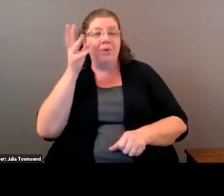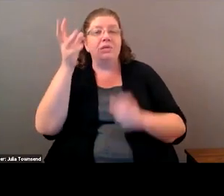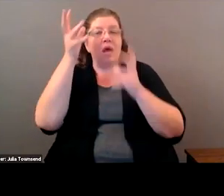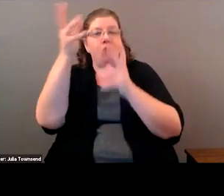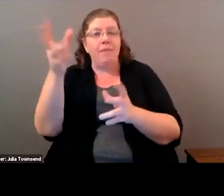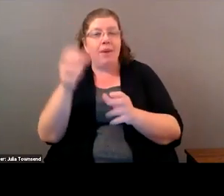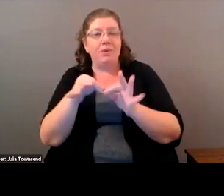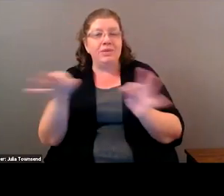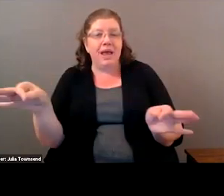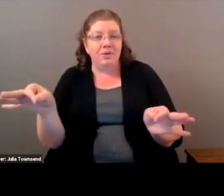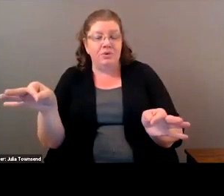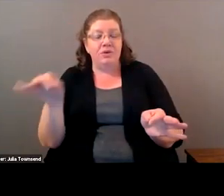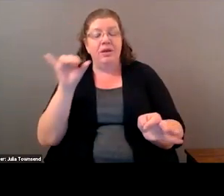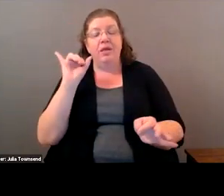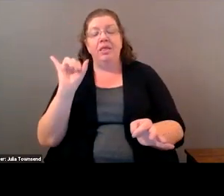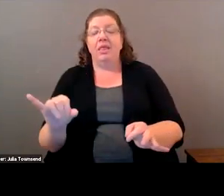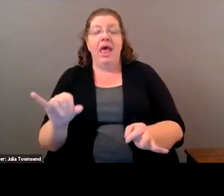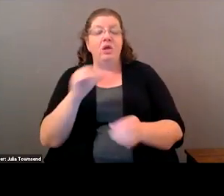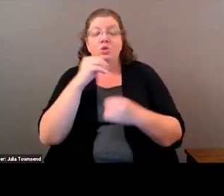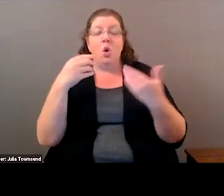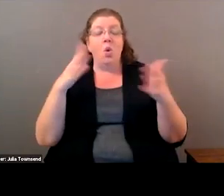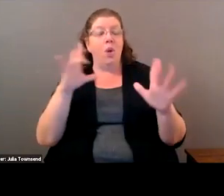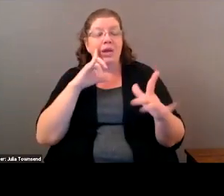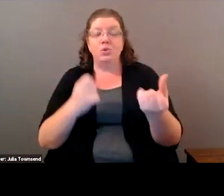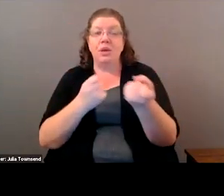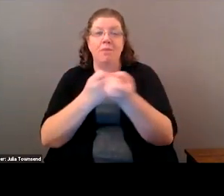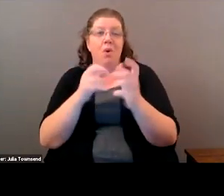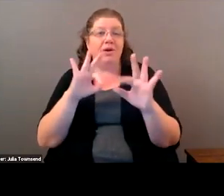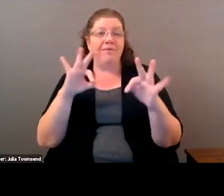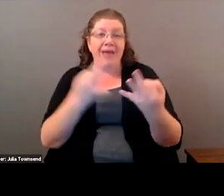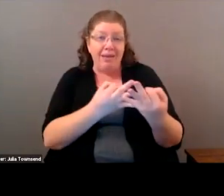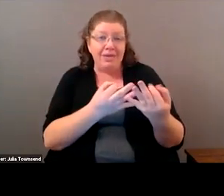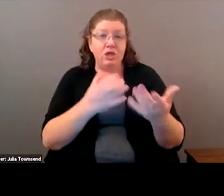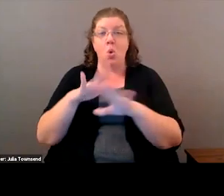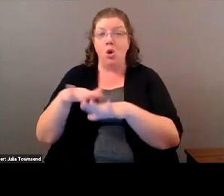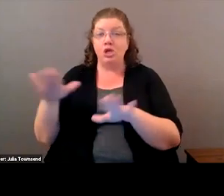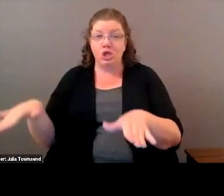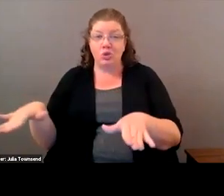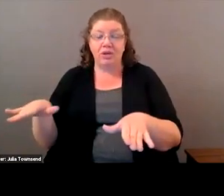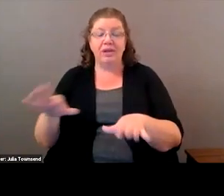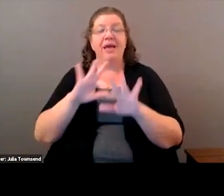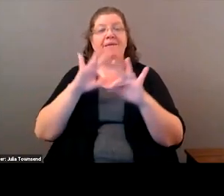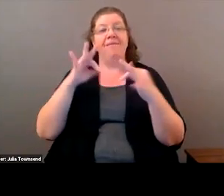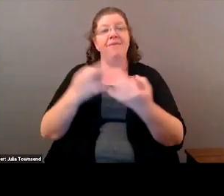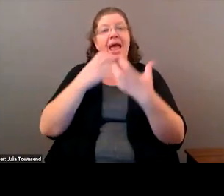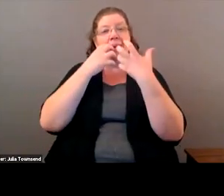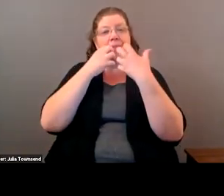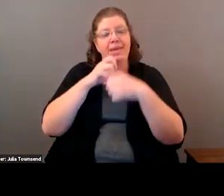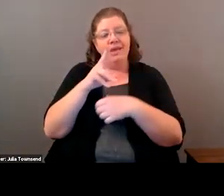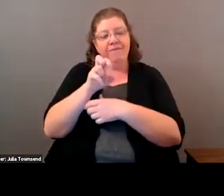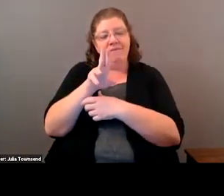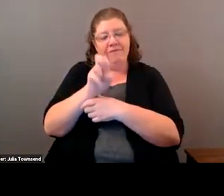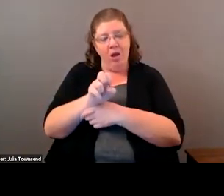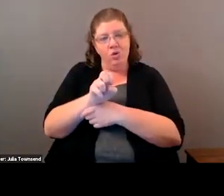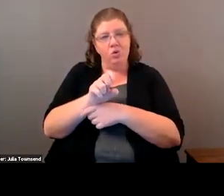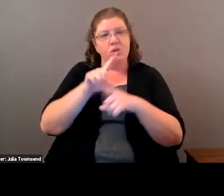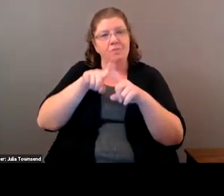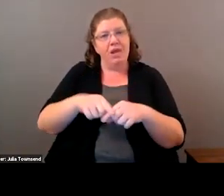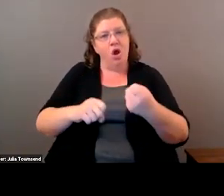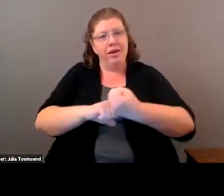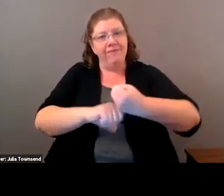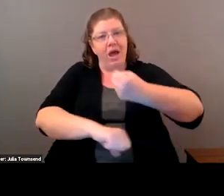de hablar el idioma de sus padres y de sus abuelos eso no es apoyar a las familias el